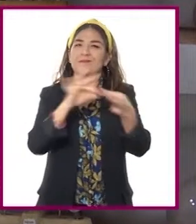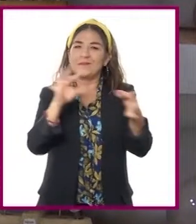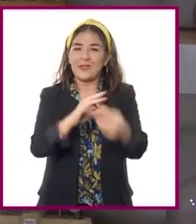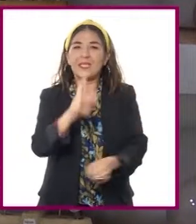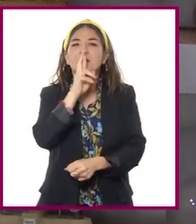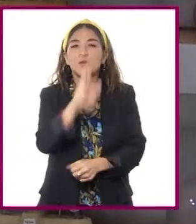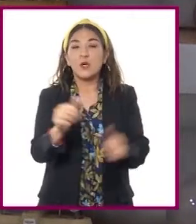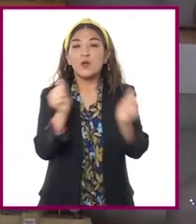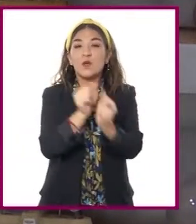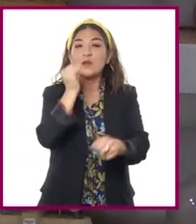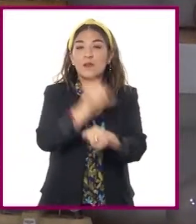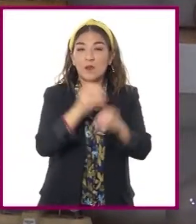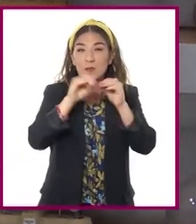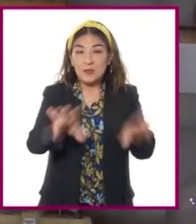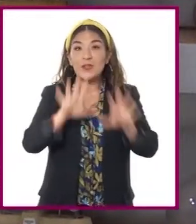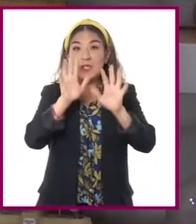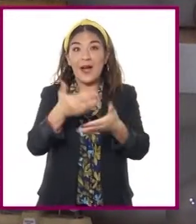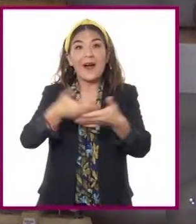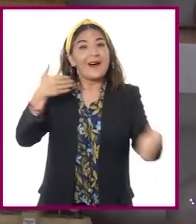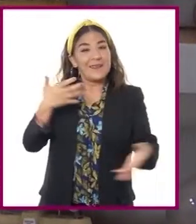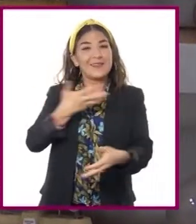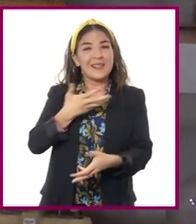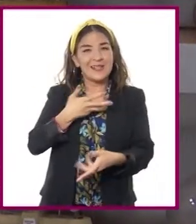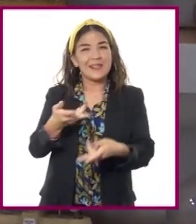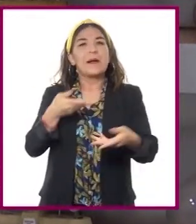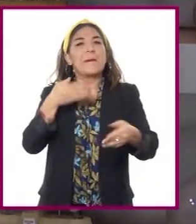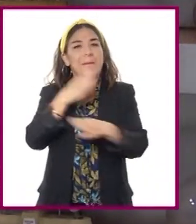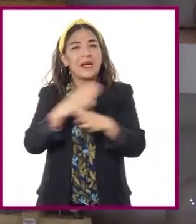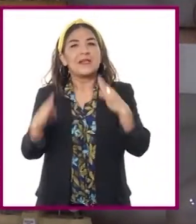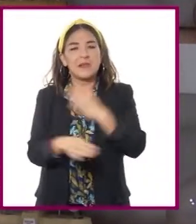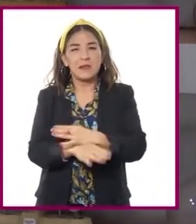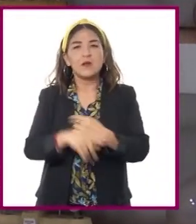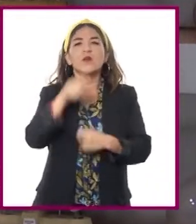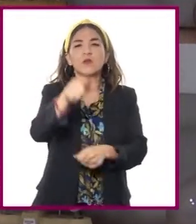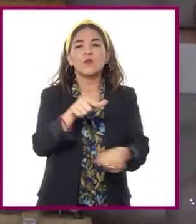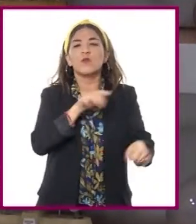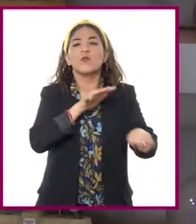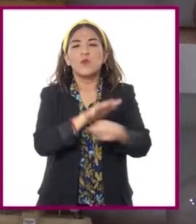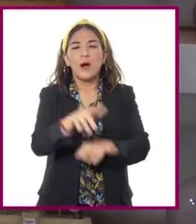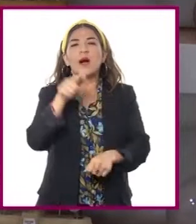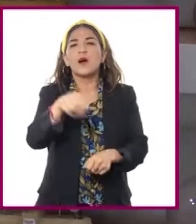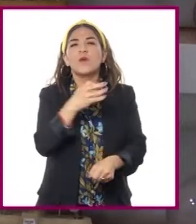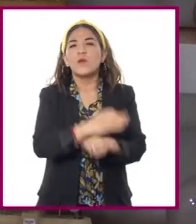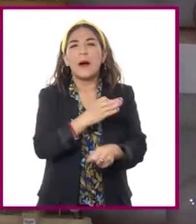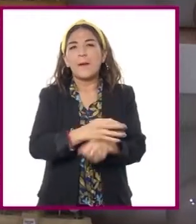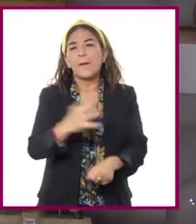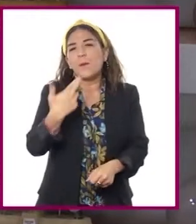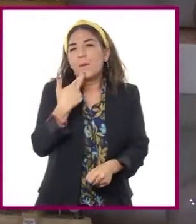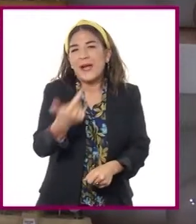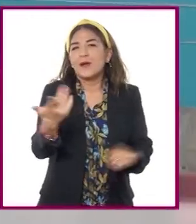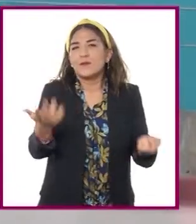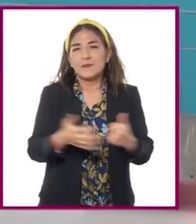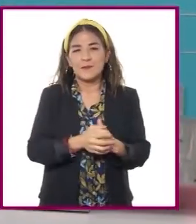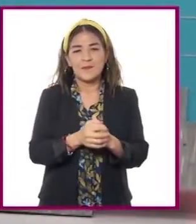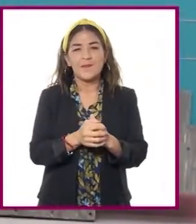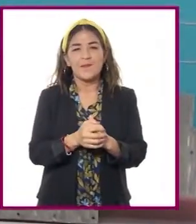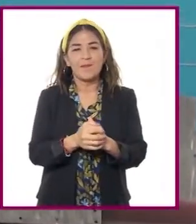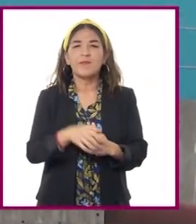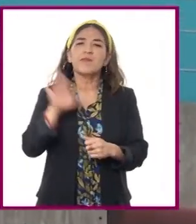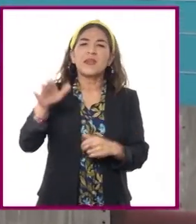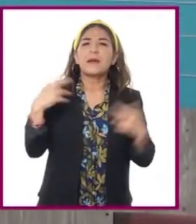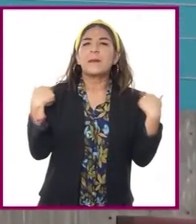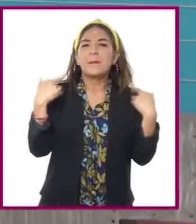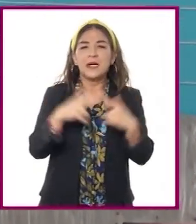Con la información que ya tienen sobre algunos materiales, deduzcan cuáles podrían ser los más apropiados.